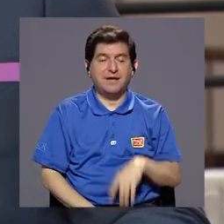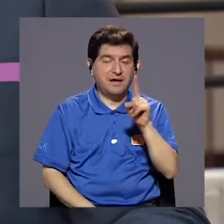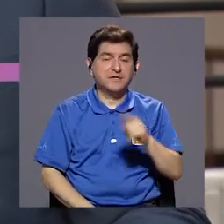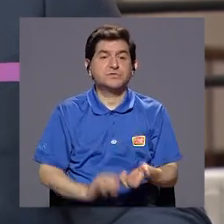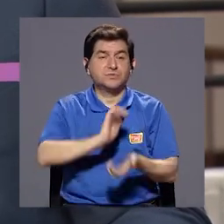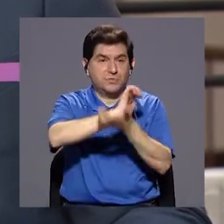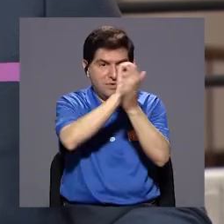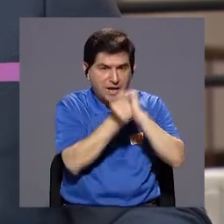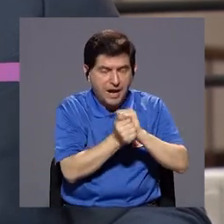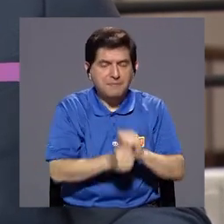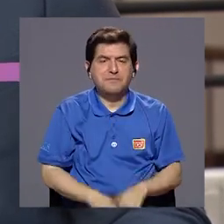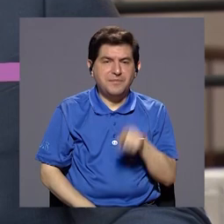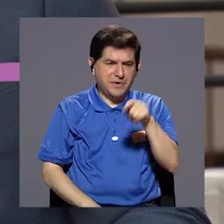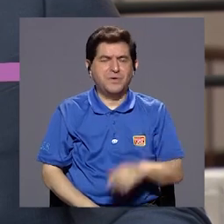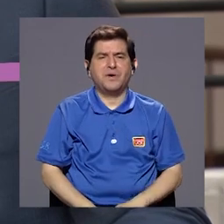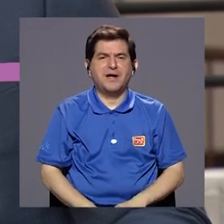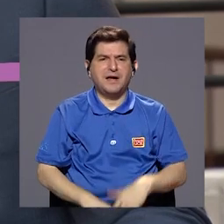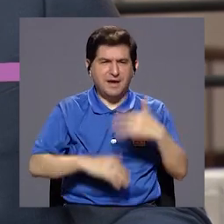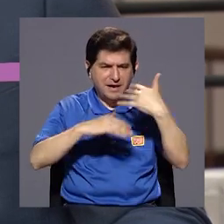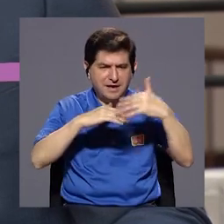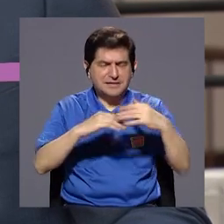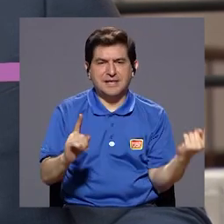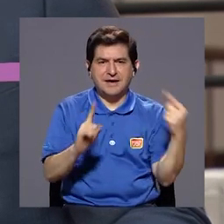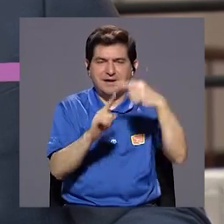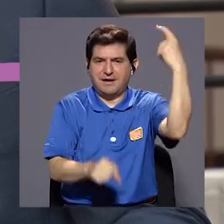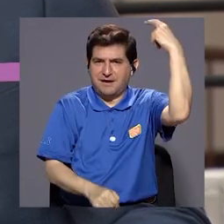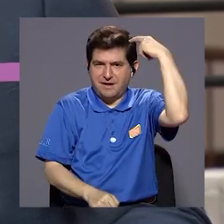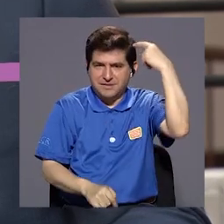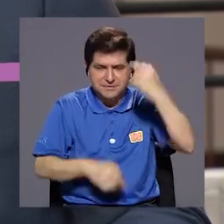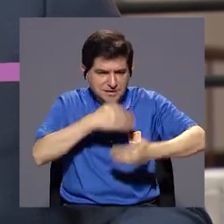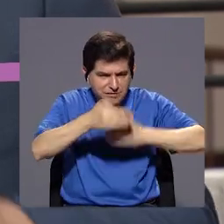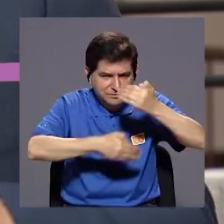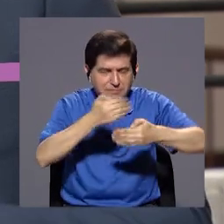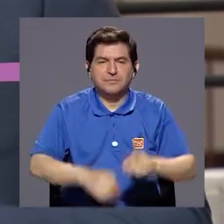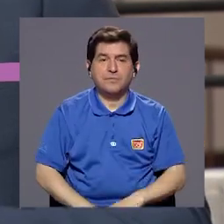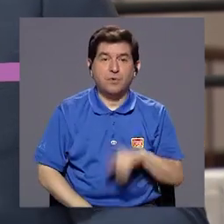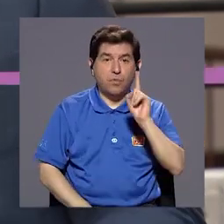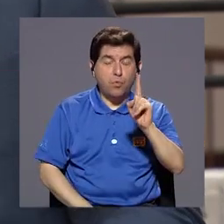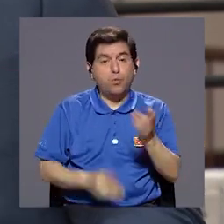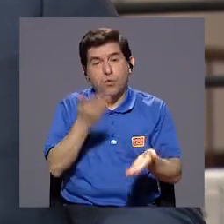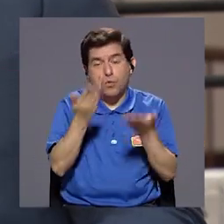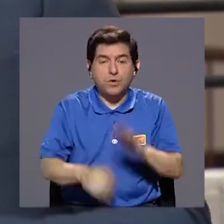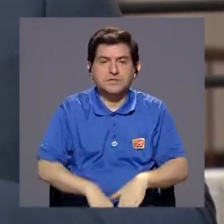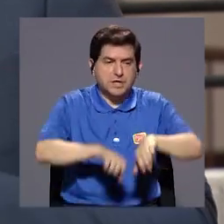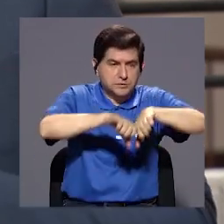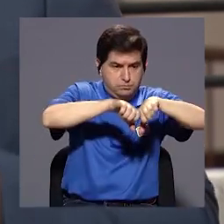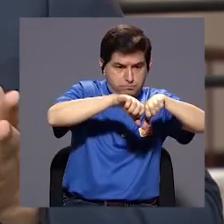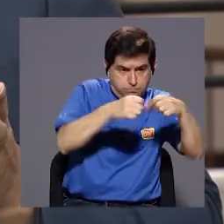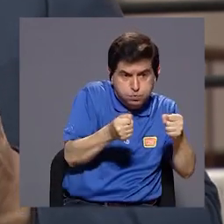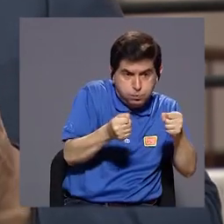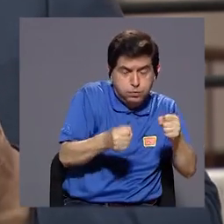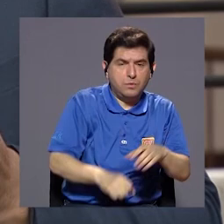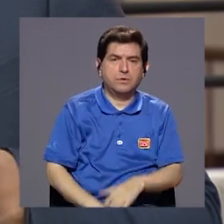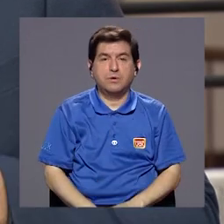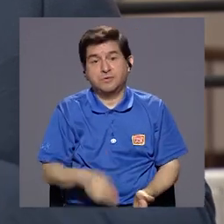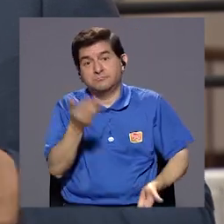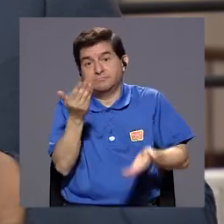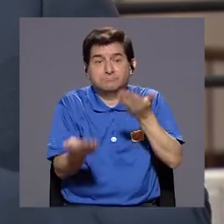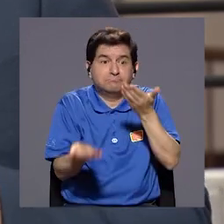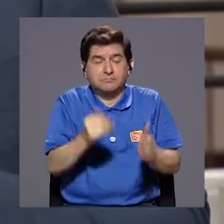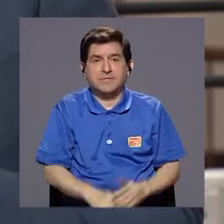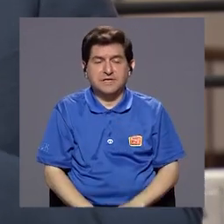básicamente en una alteración a nivel de los vasos sanguíneos que llevan sangre al cerebro. Ya sea que un vaso sanguíneo se rompa,